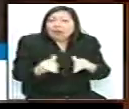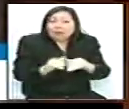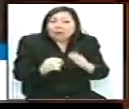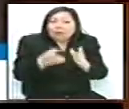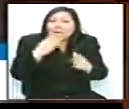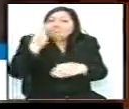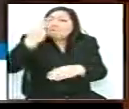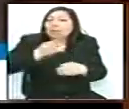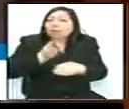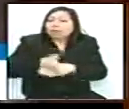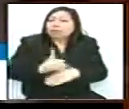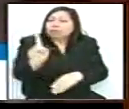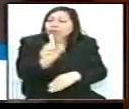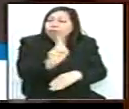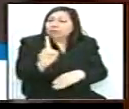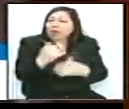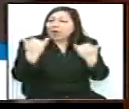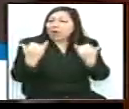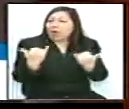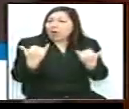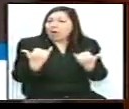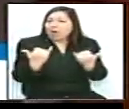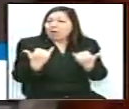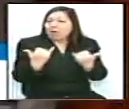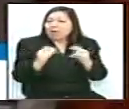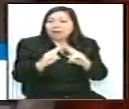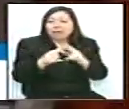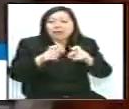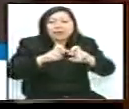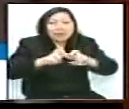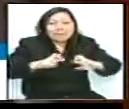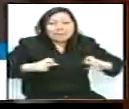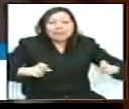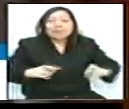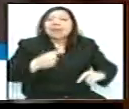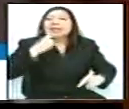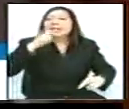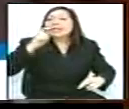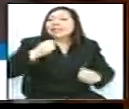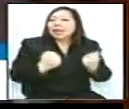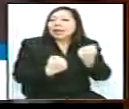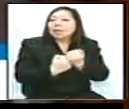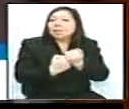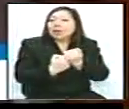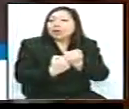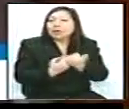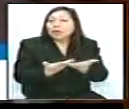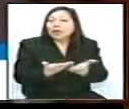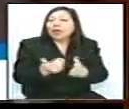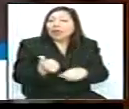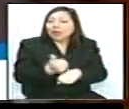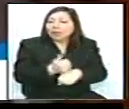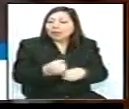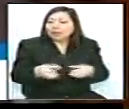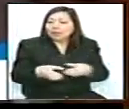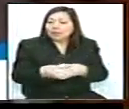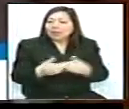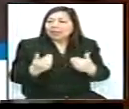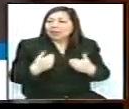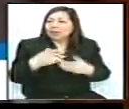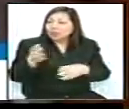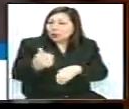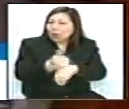han sido prohibidos de ingresar hoy. Esta es una sesión del Pleno. Requerimos el apoyo de nuestros equipos. La mesa directiva tiene